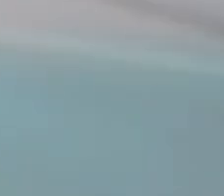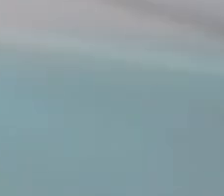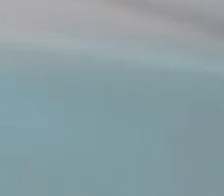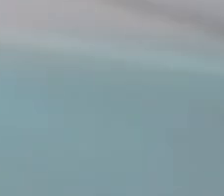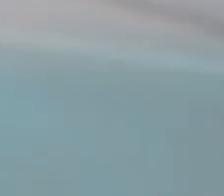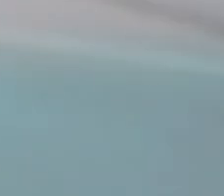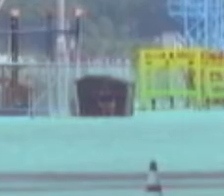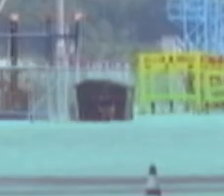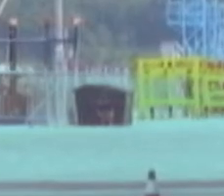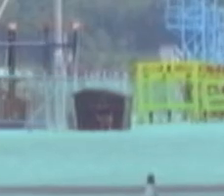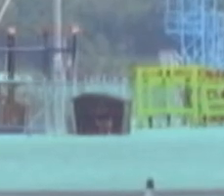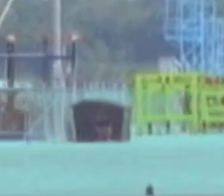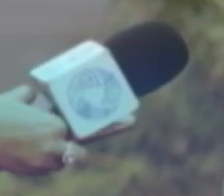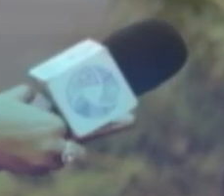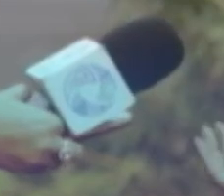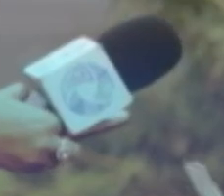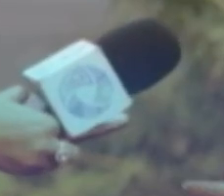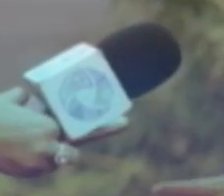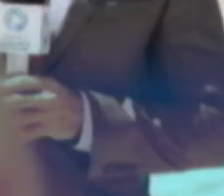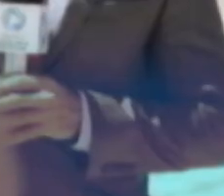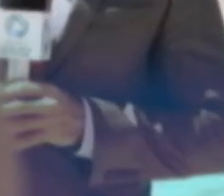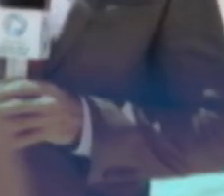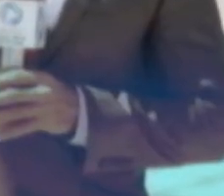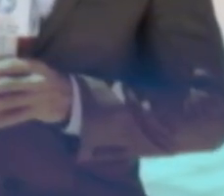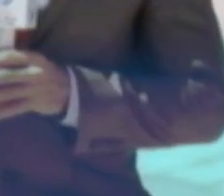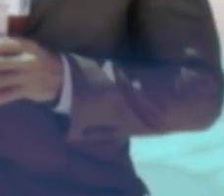Interés público.